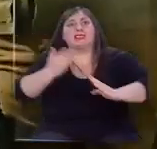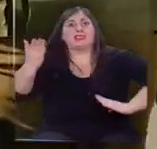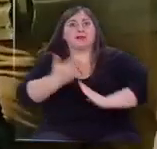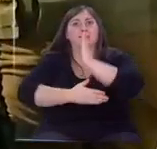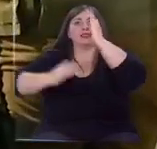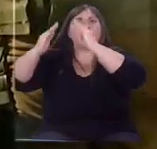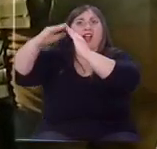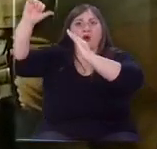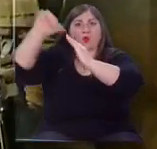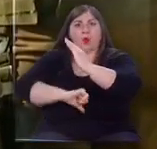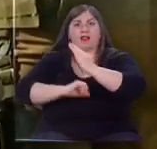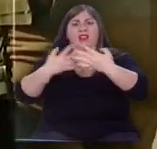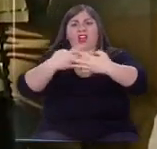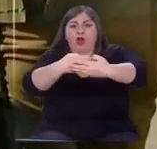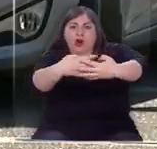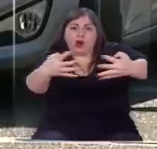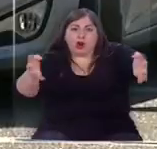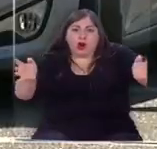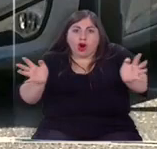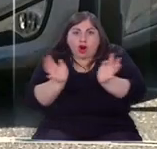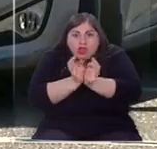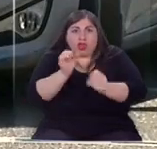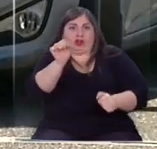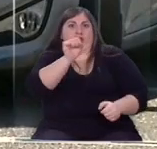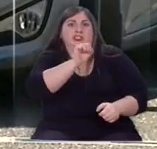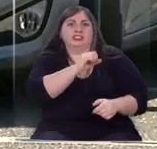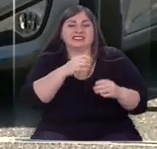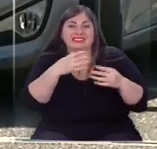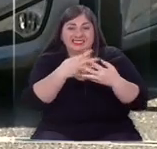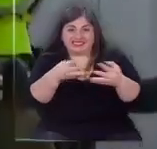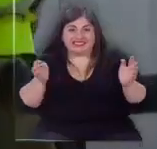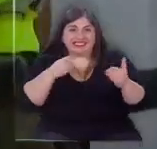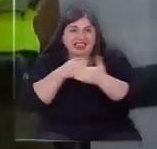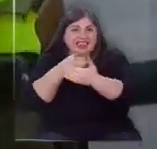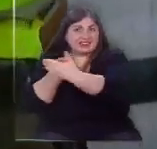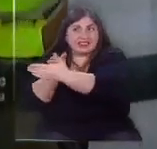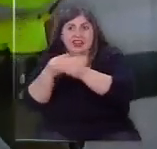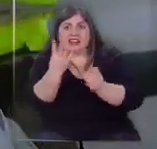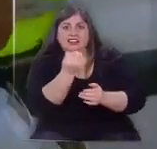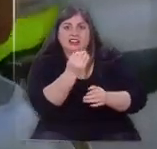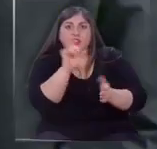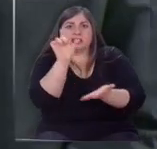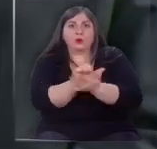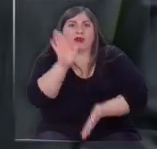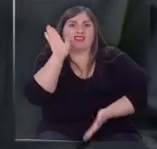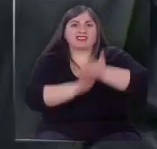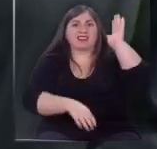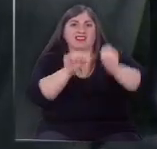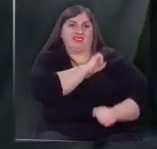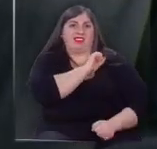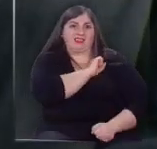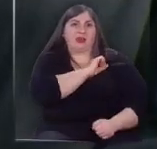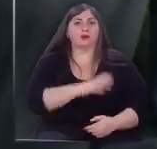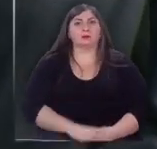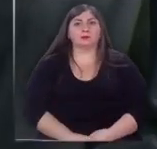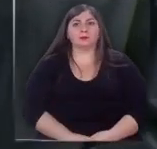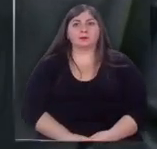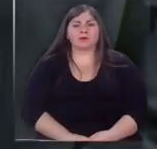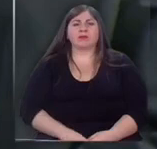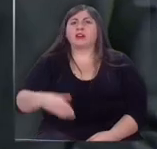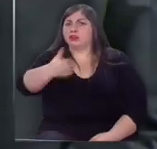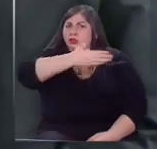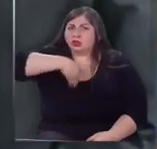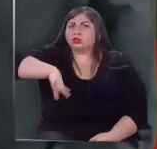regir la medida del cordón sanitario en los 14 puntos de salida de Santiago. Hemos